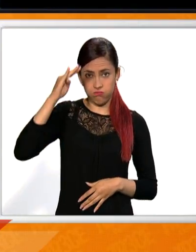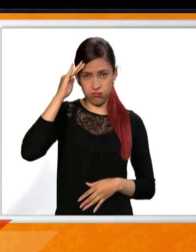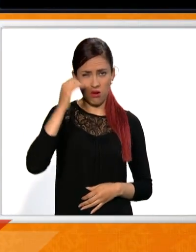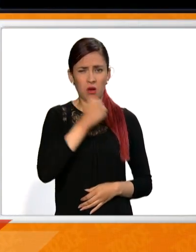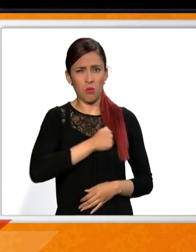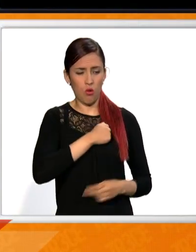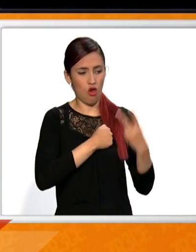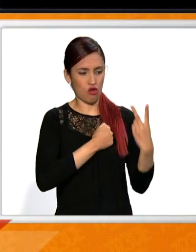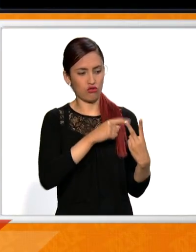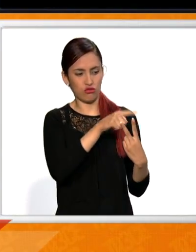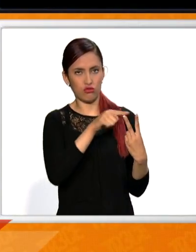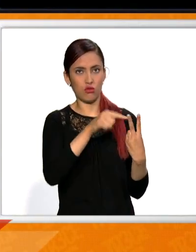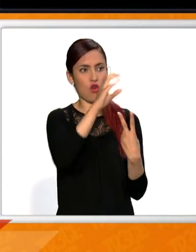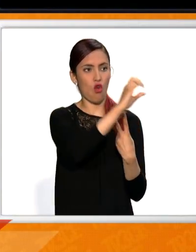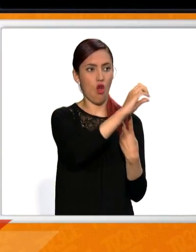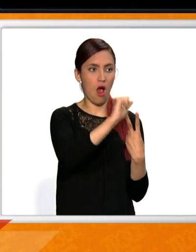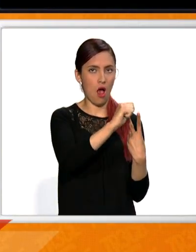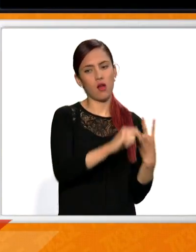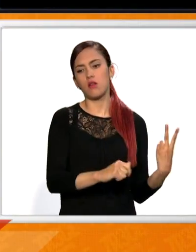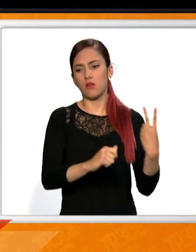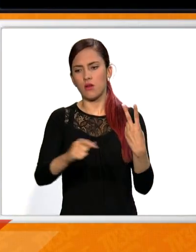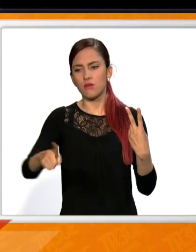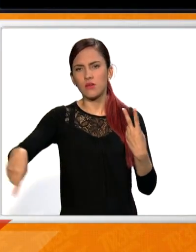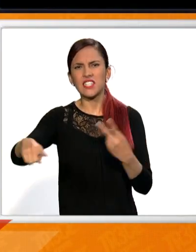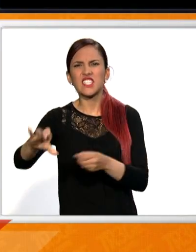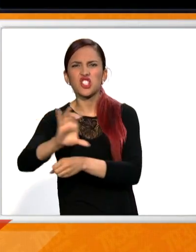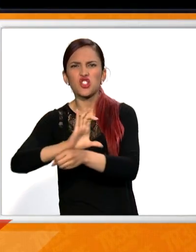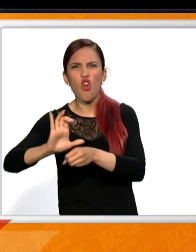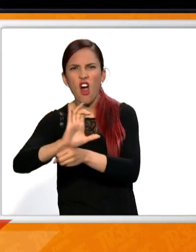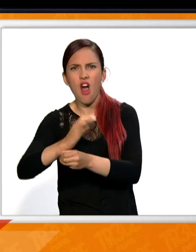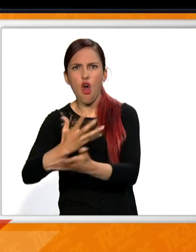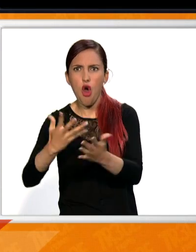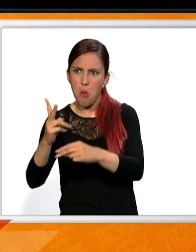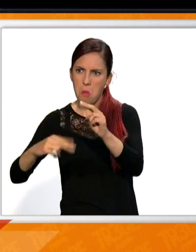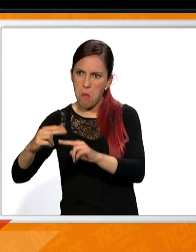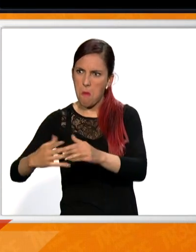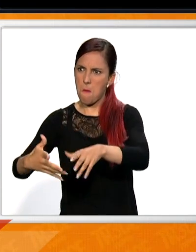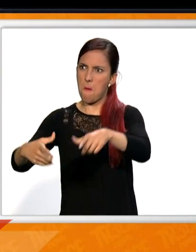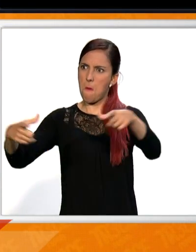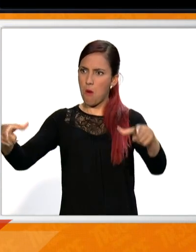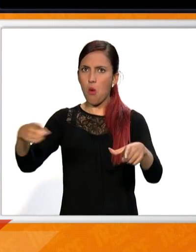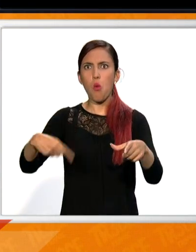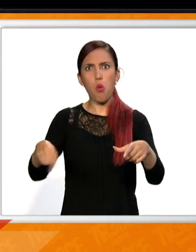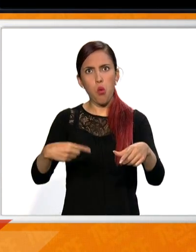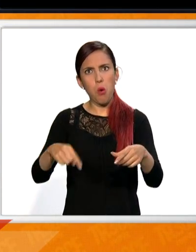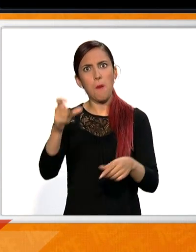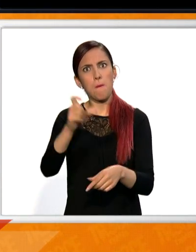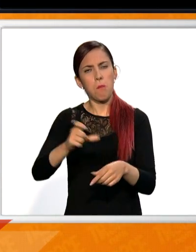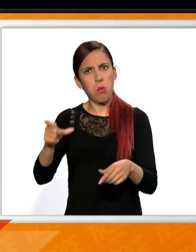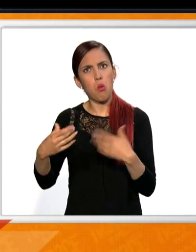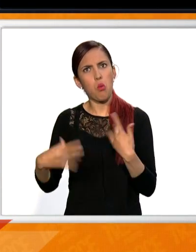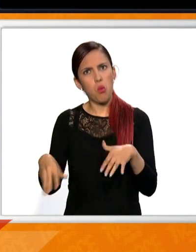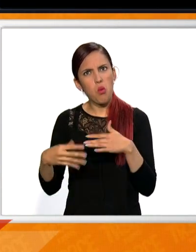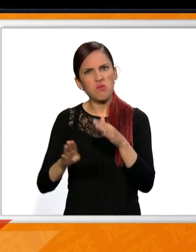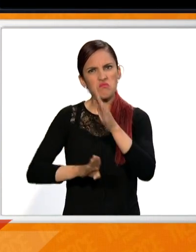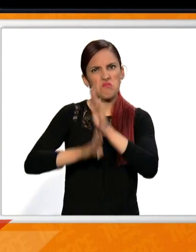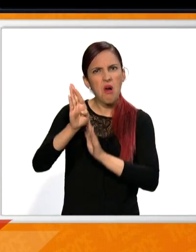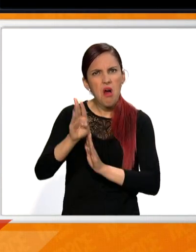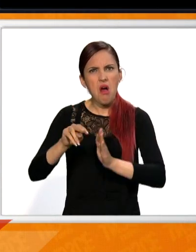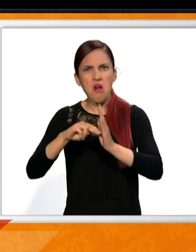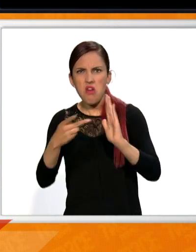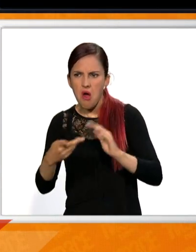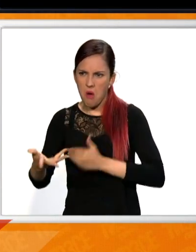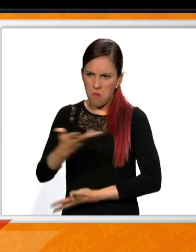en la ciudad Alfa, una metrópolis en constante crecimiento. Pero aunque los 17 millones de habitantes de Alfa han unido sus talentos, tecnología